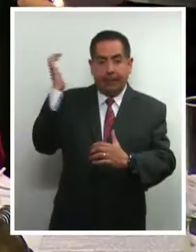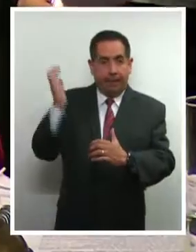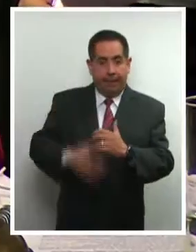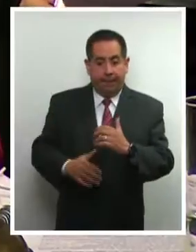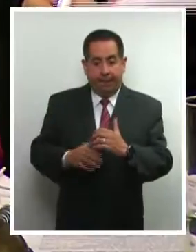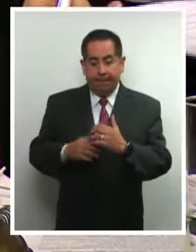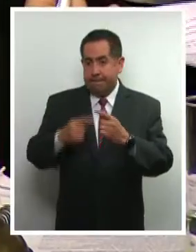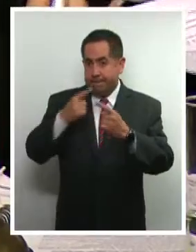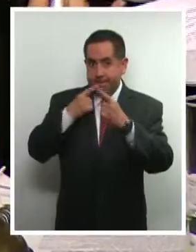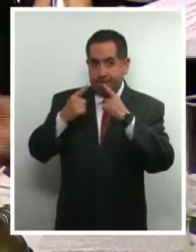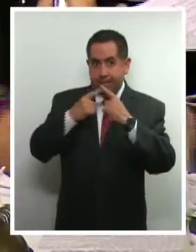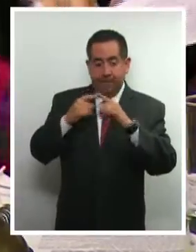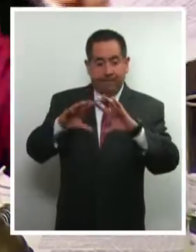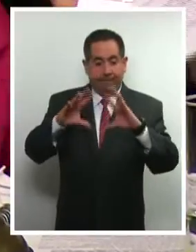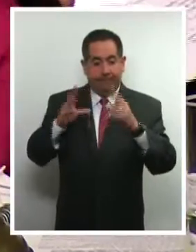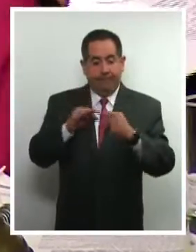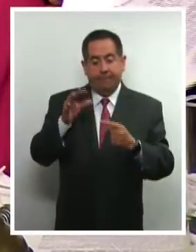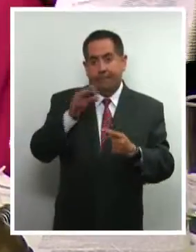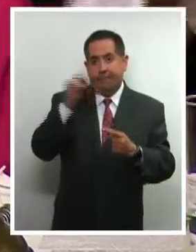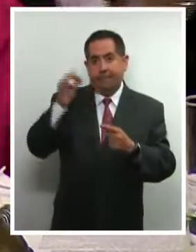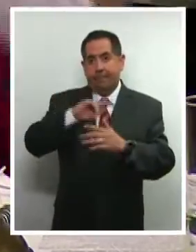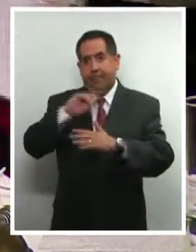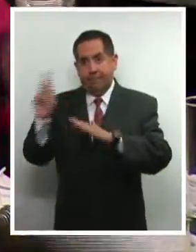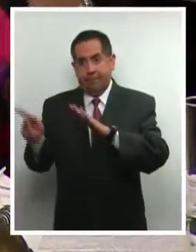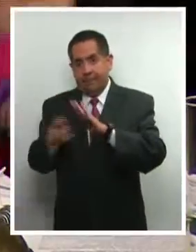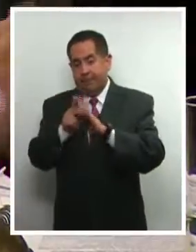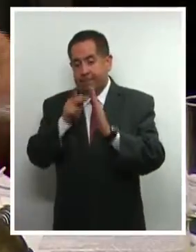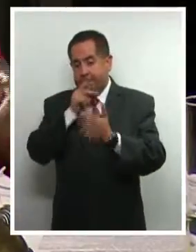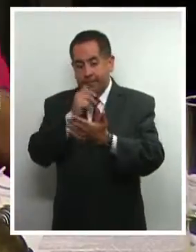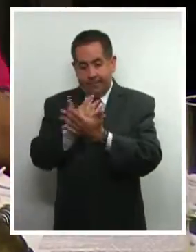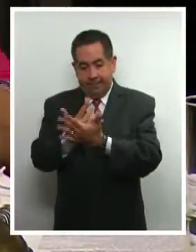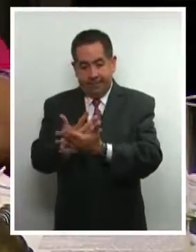la discusión de las reservas presentadas.